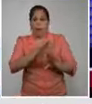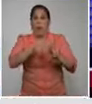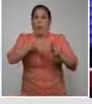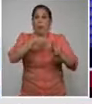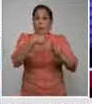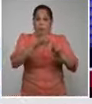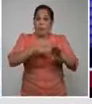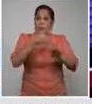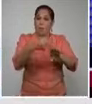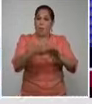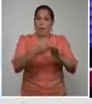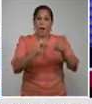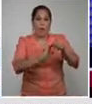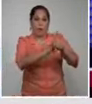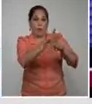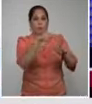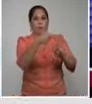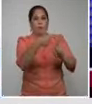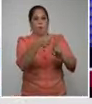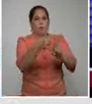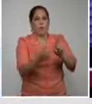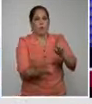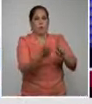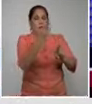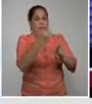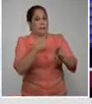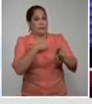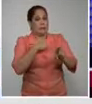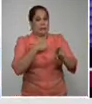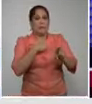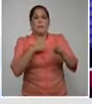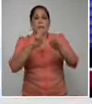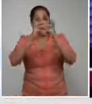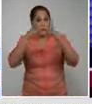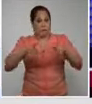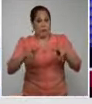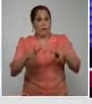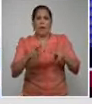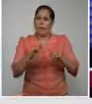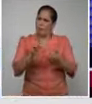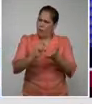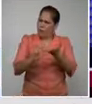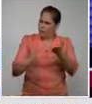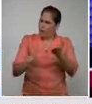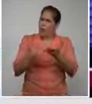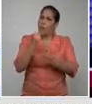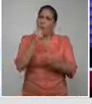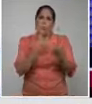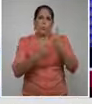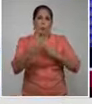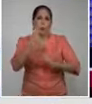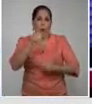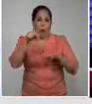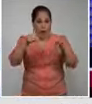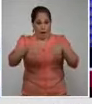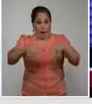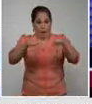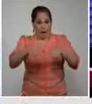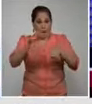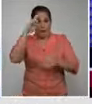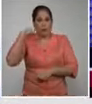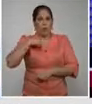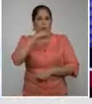aquellos televidentes y usuarios en redes sociales que se conectan con nuestro espacio, que nos escriban en este momento. Aquí tenemos presente a la